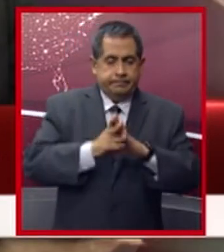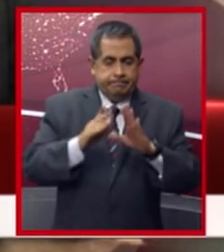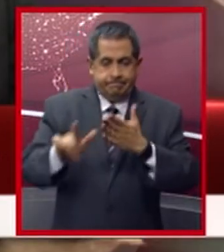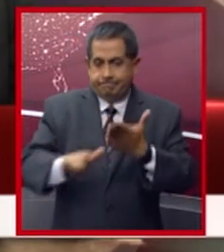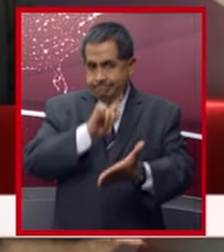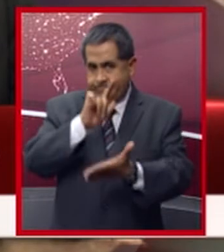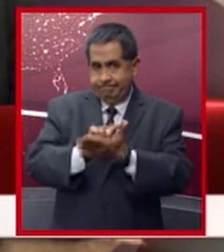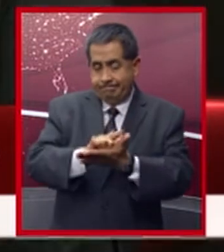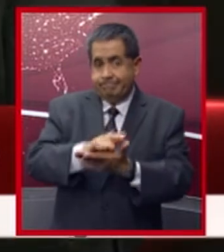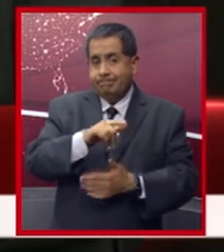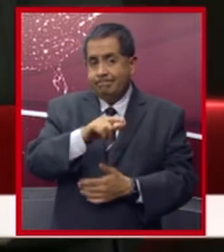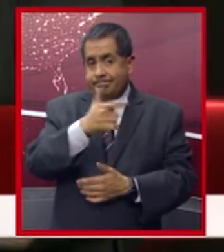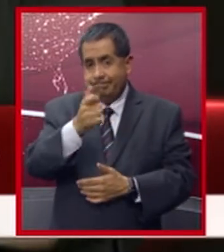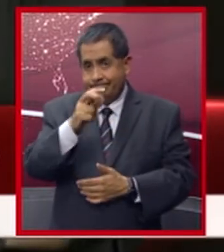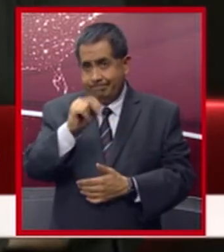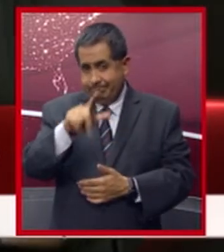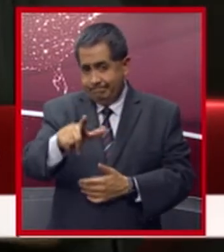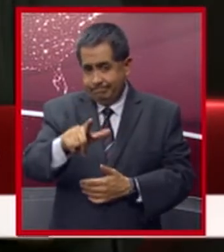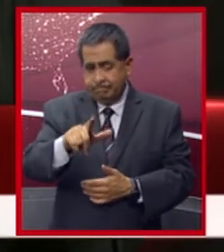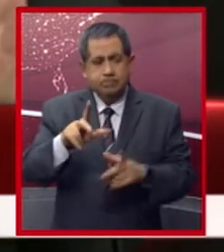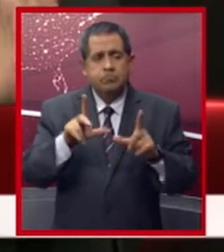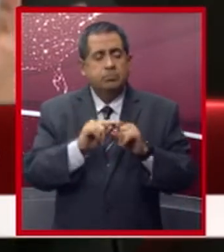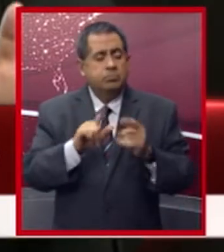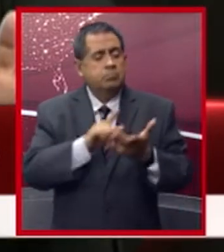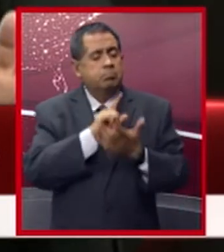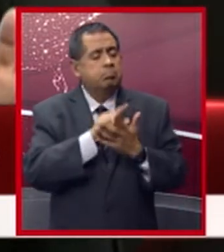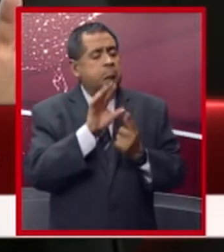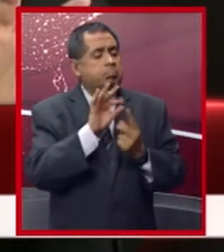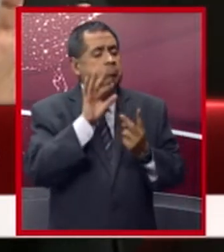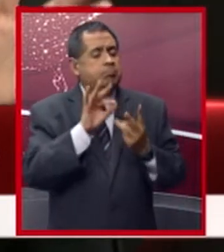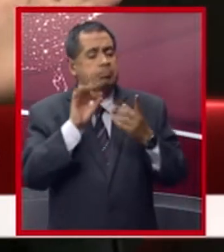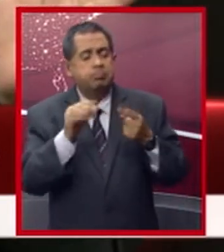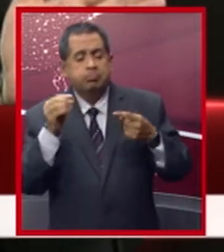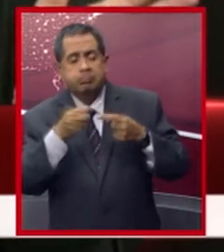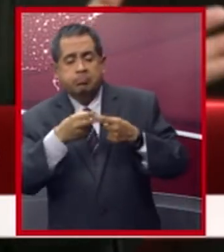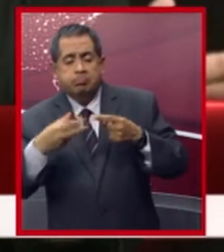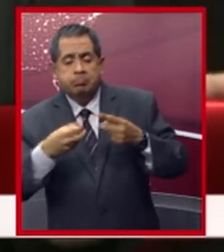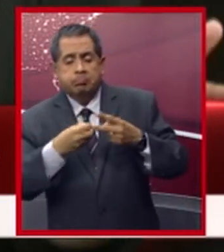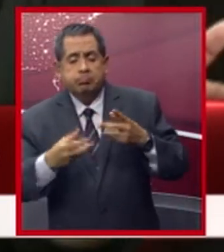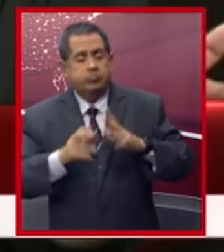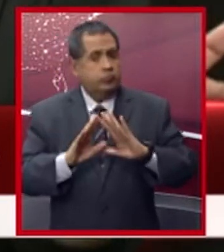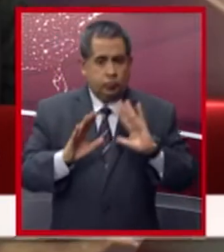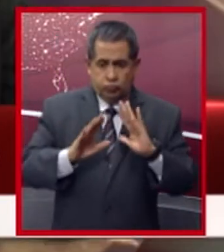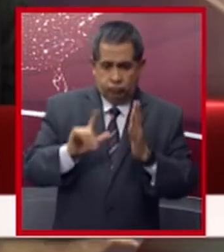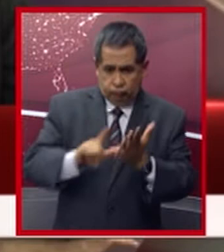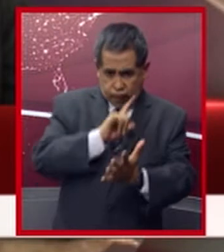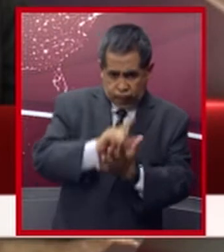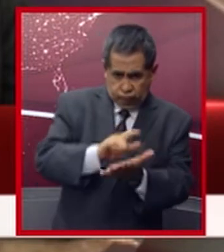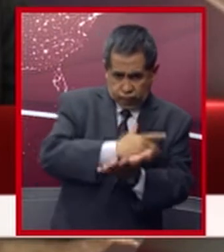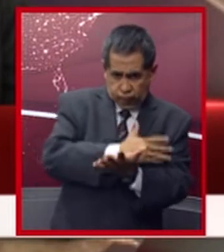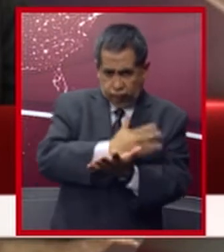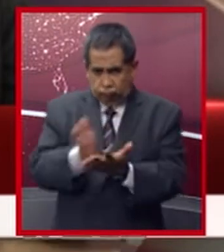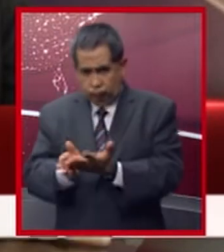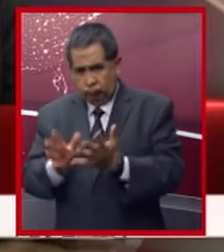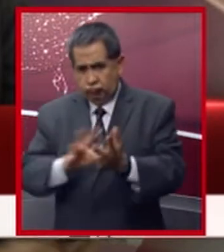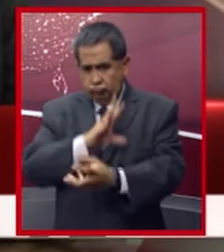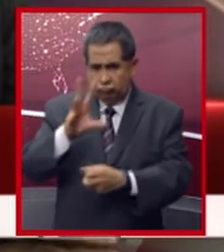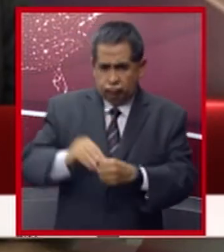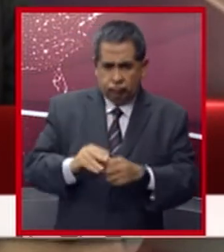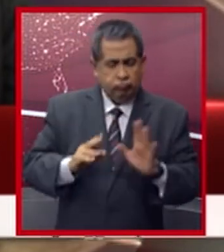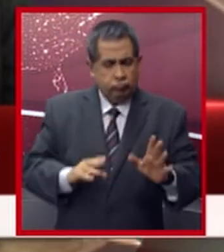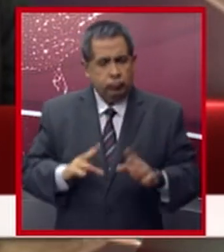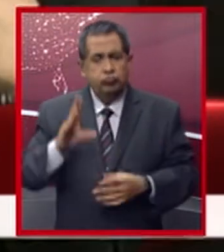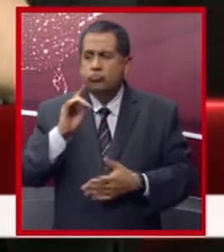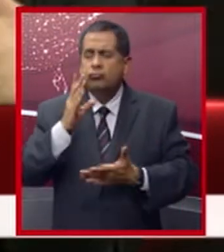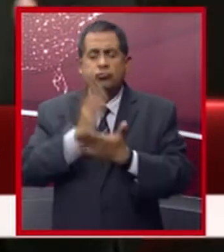ley general, no es una ley particular que vaya específicamente para el sector de educación media